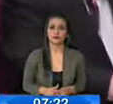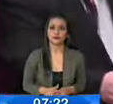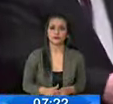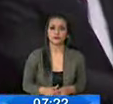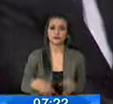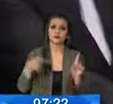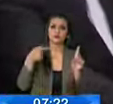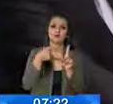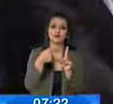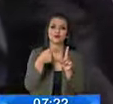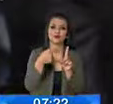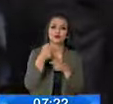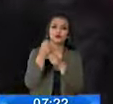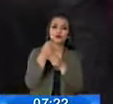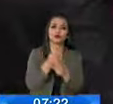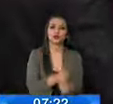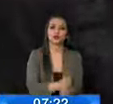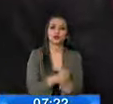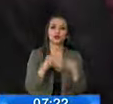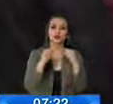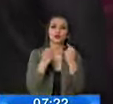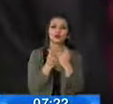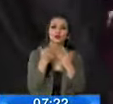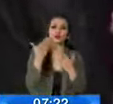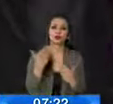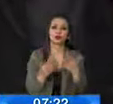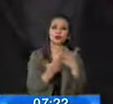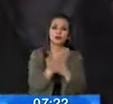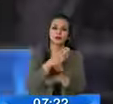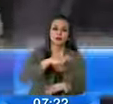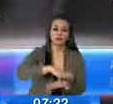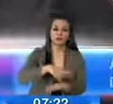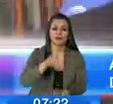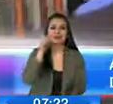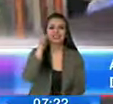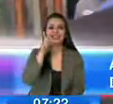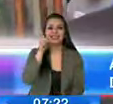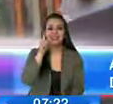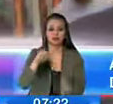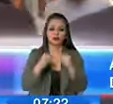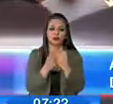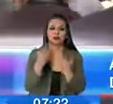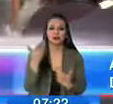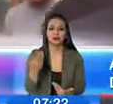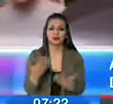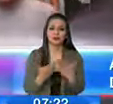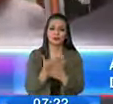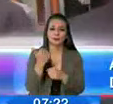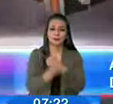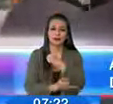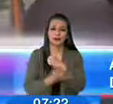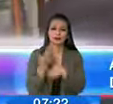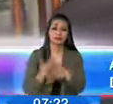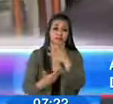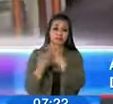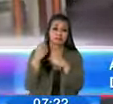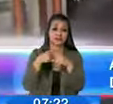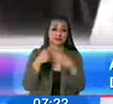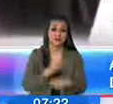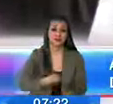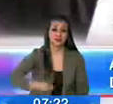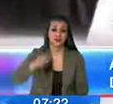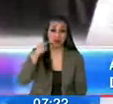Fernando Cordero, fundador del movimiento Nueva Ciudad y uno de los líderes del movimiento Nuevo País y figura de Alianza País en la década del expresidente Rafael